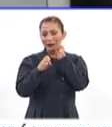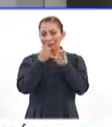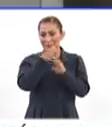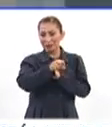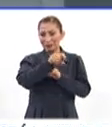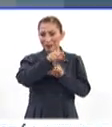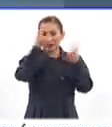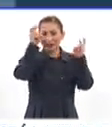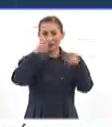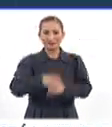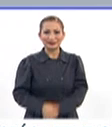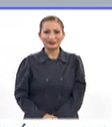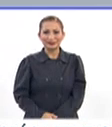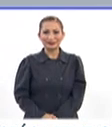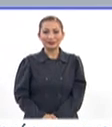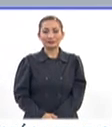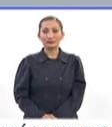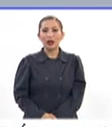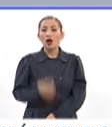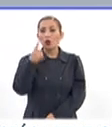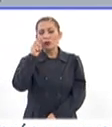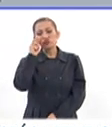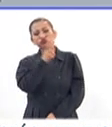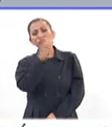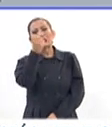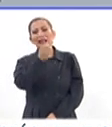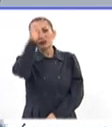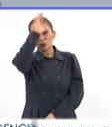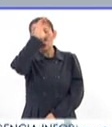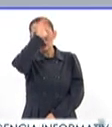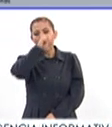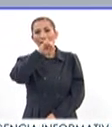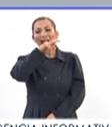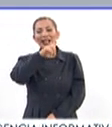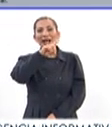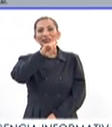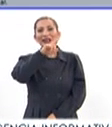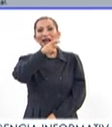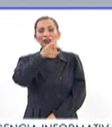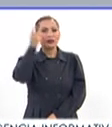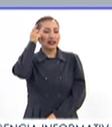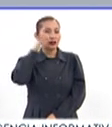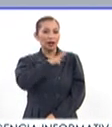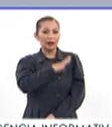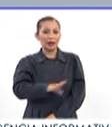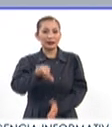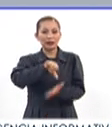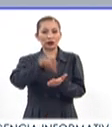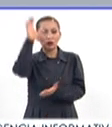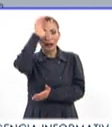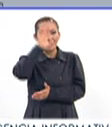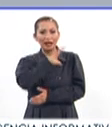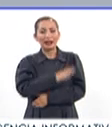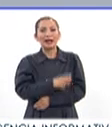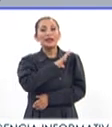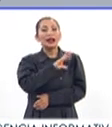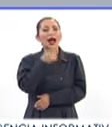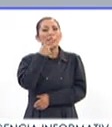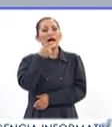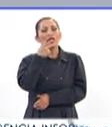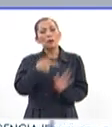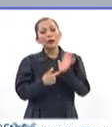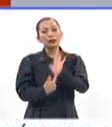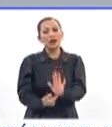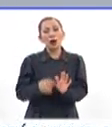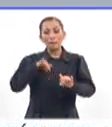respecto. Daremos una mirada a la cultura de la mano de Mariana Delgado, directora general del Centro Cultural General, quien nos hablará de la